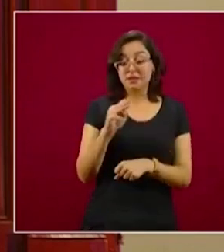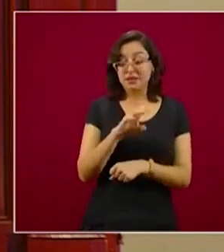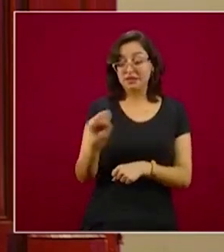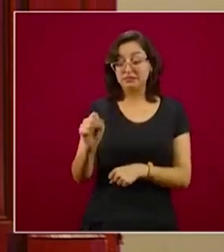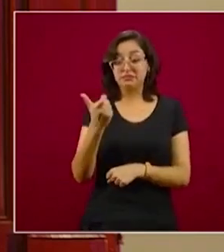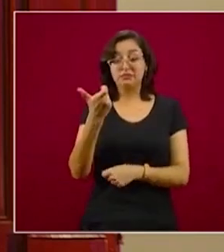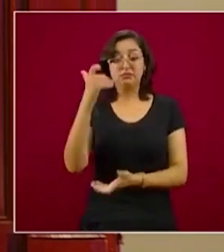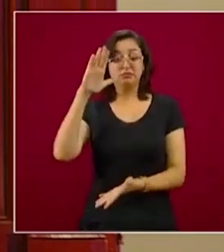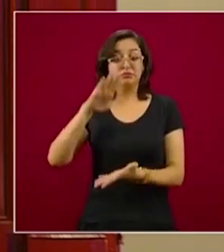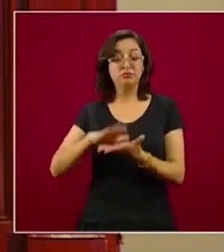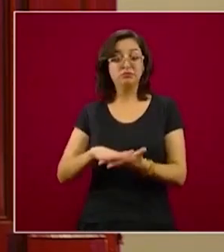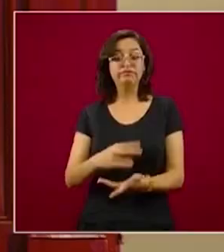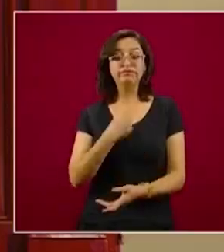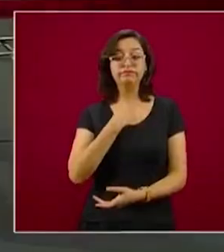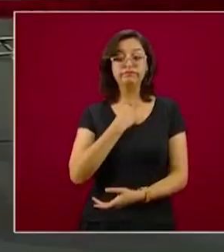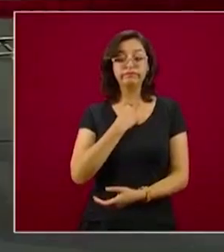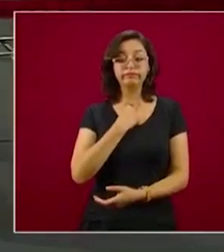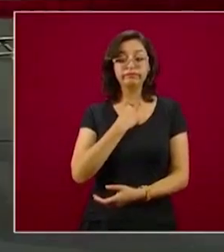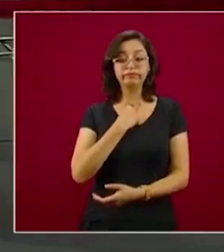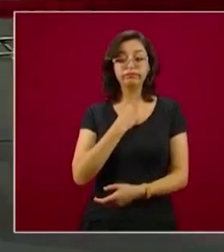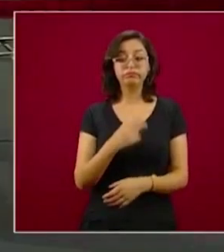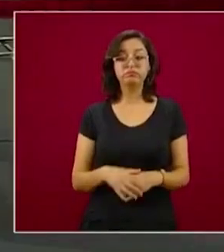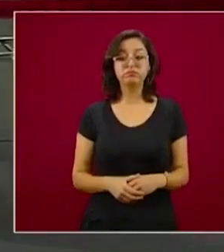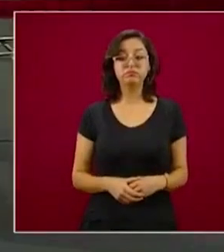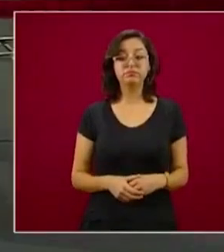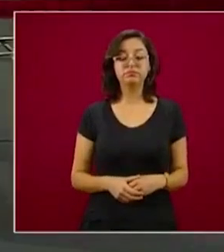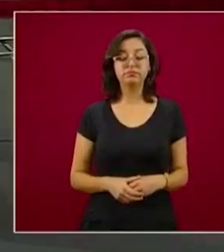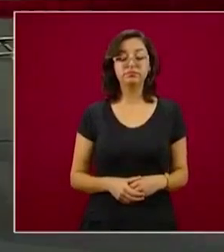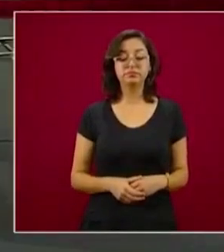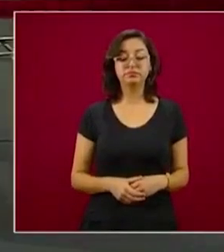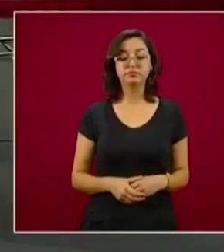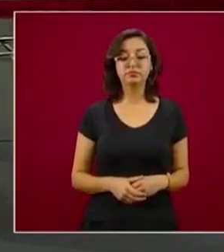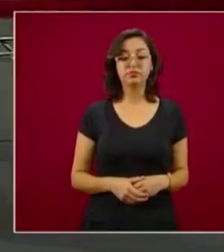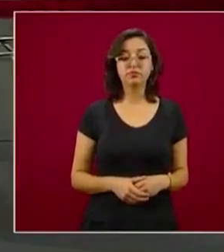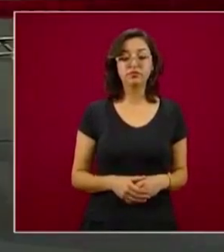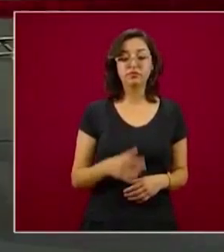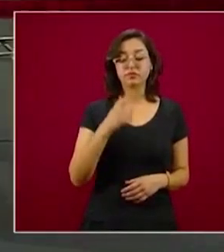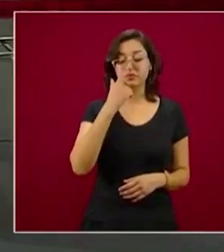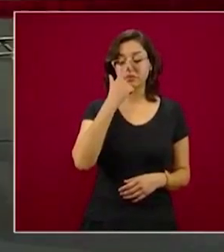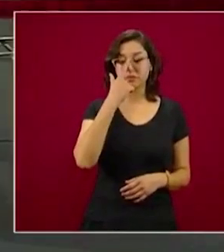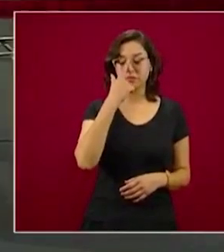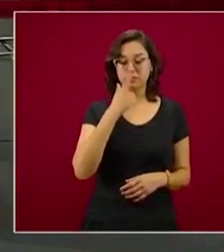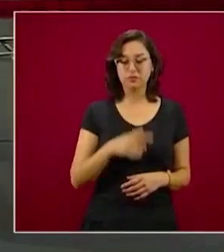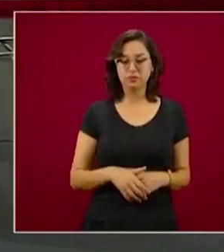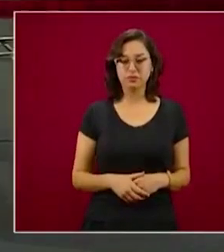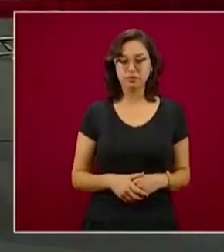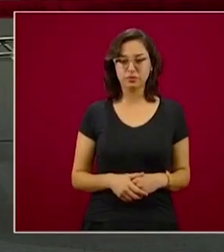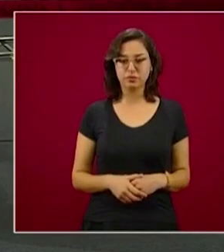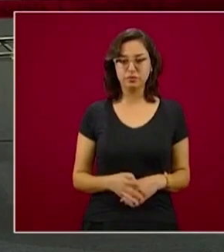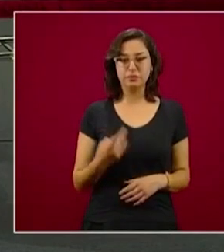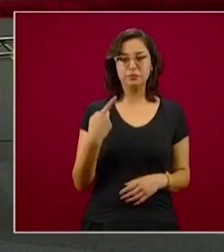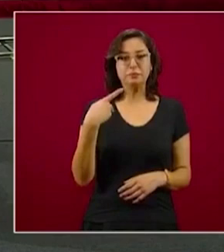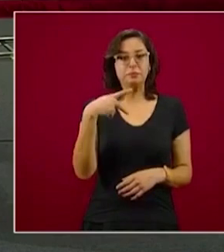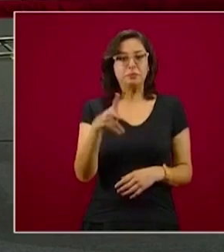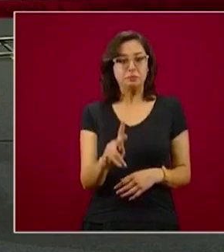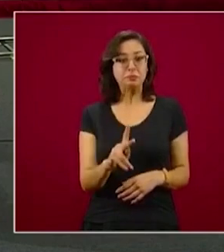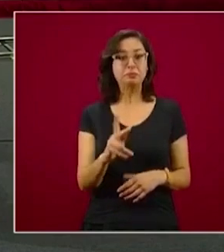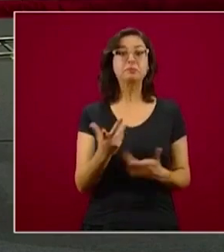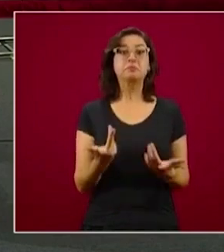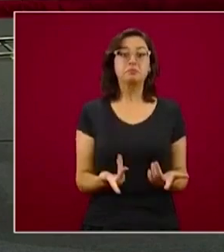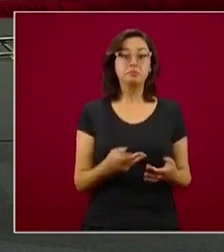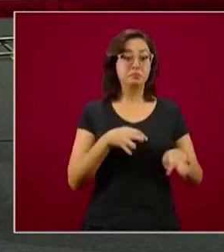Por otro lado, si hay una actividad económica desregulada